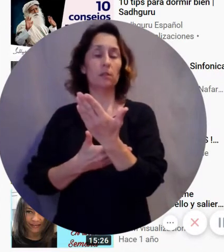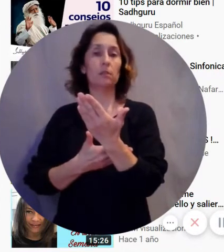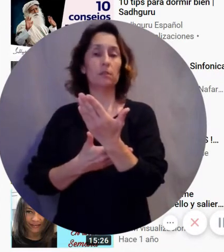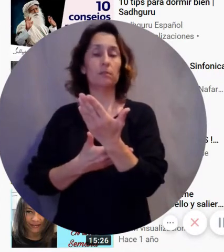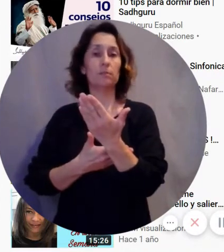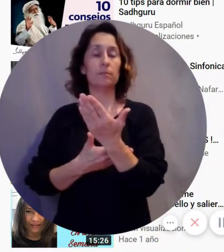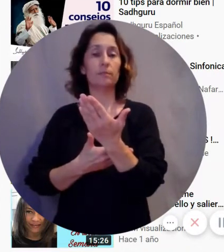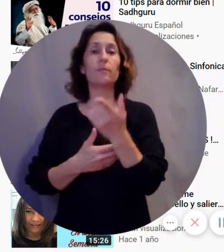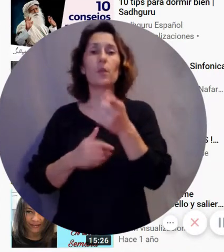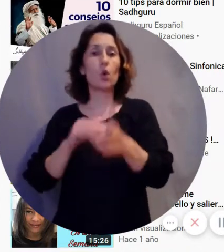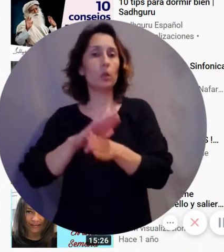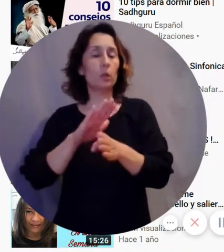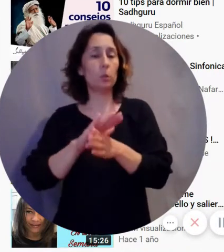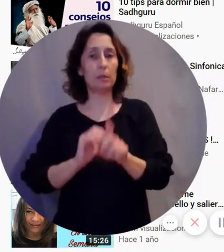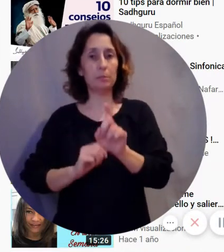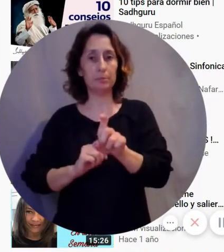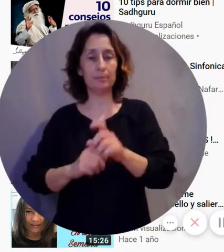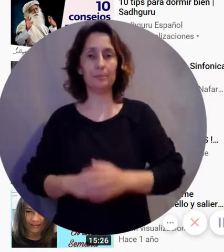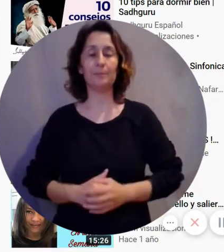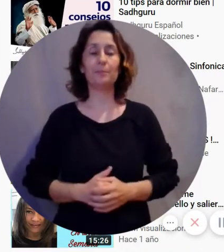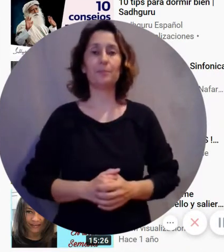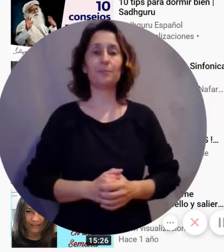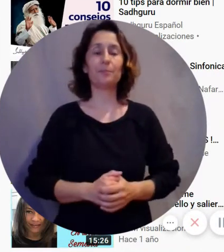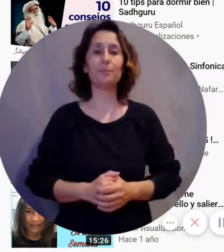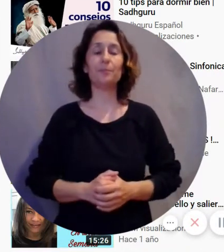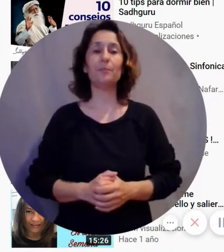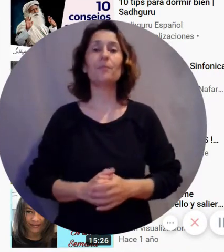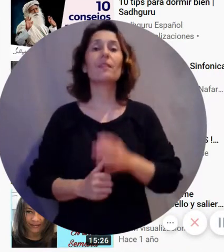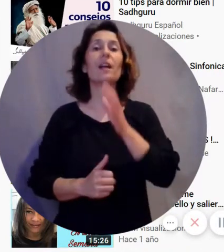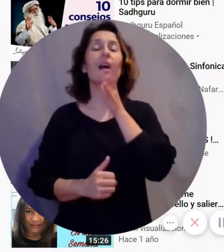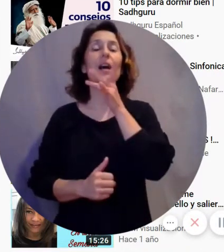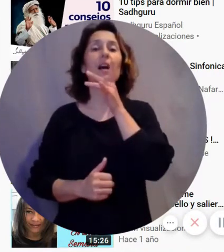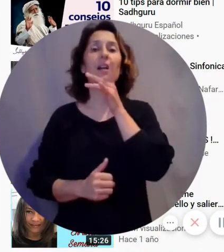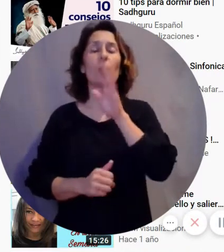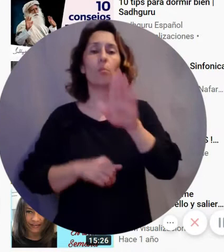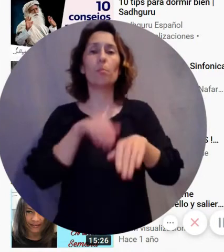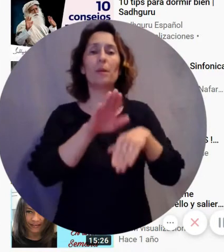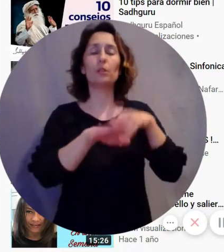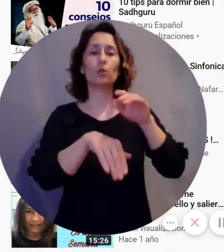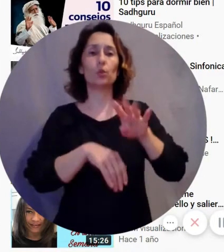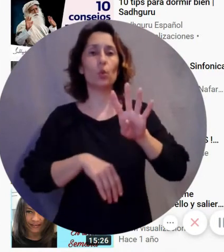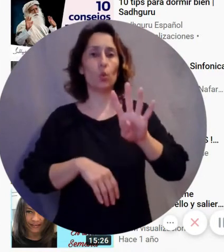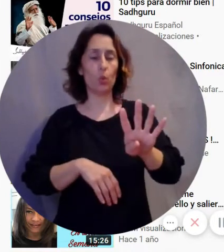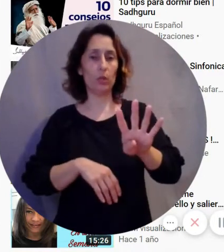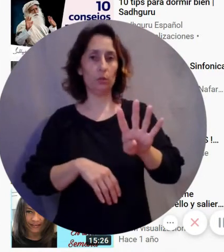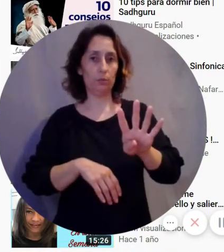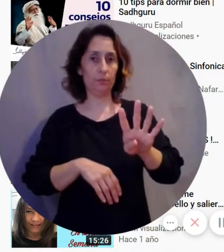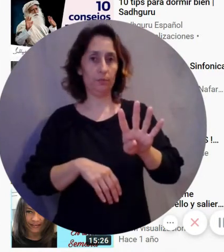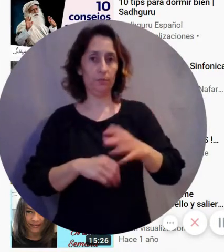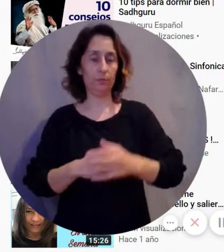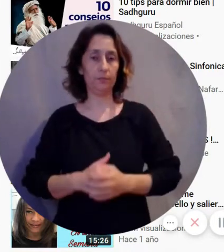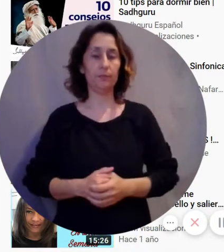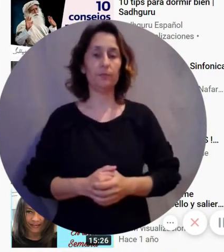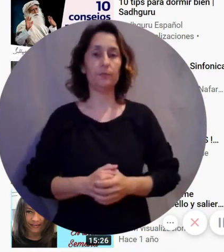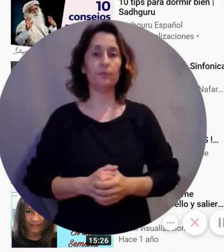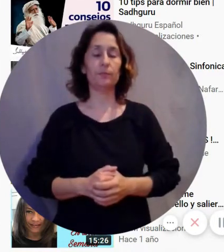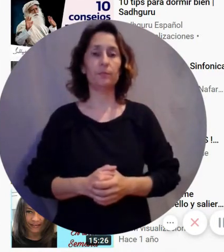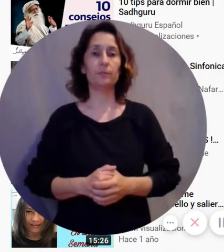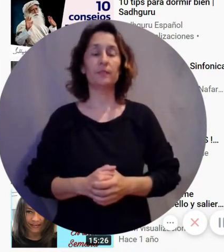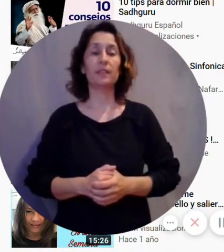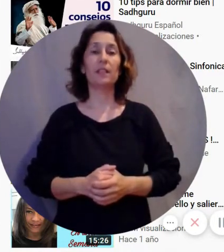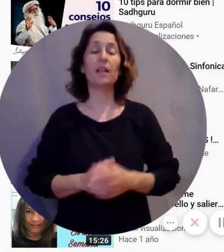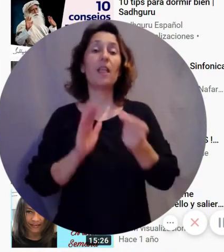Continuar. Ahora vamos a realizar 4 sencillos pasos para hacer y entregar la declaración: datos personales y